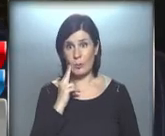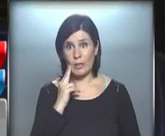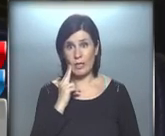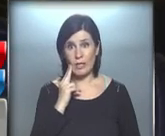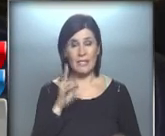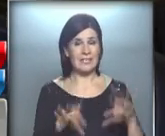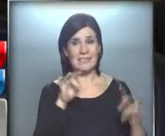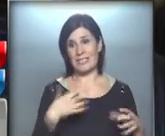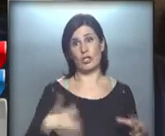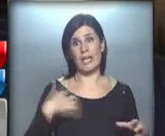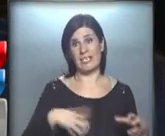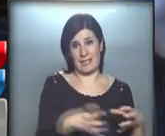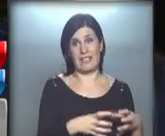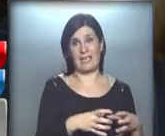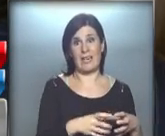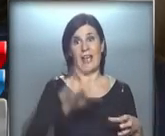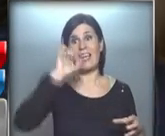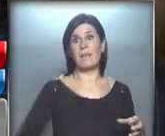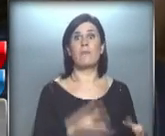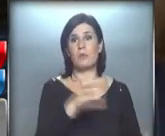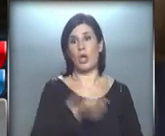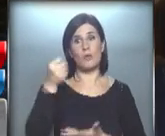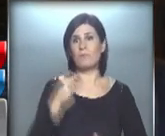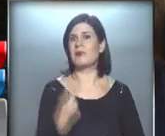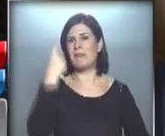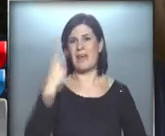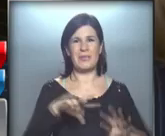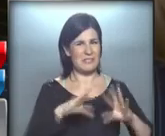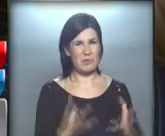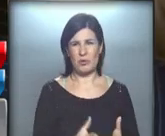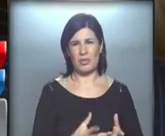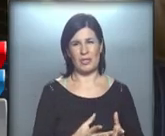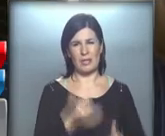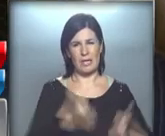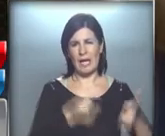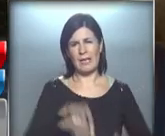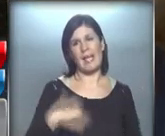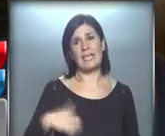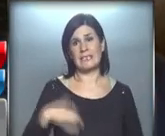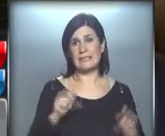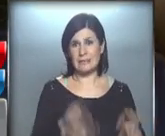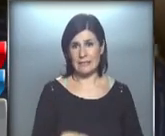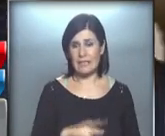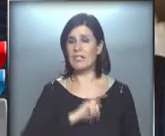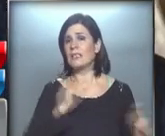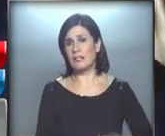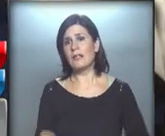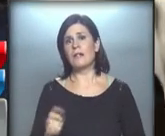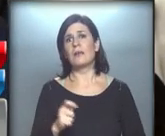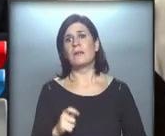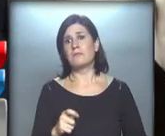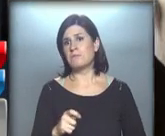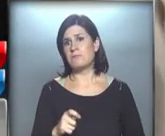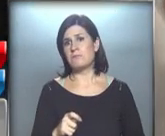selección argentina consiguiera su primera Copa Mundial de Fútbol, en el Mundial disputado en nuestro país, fuera designado